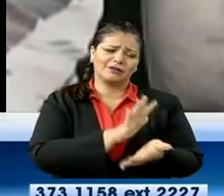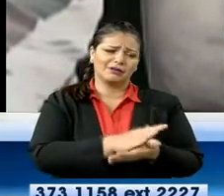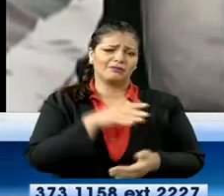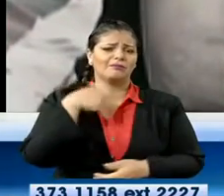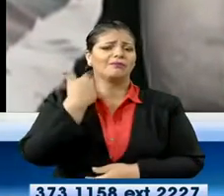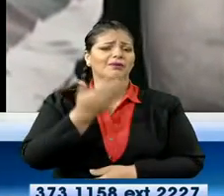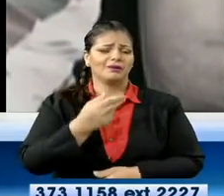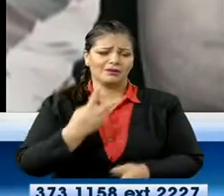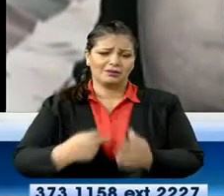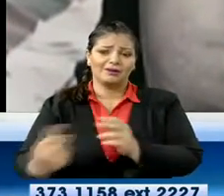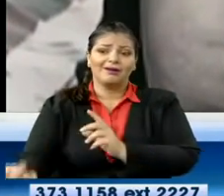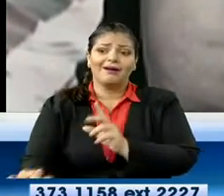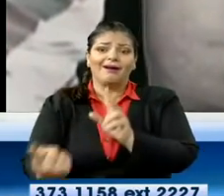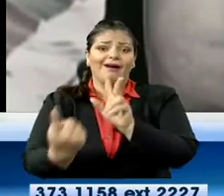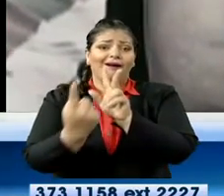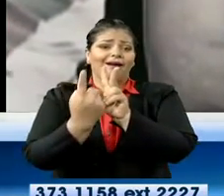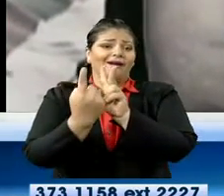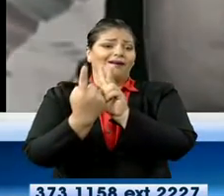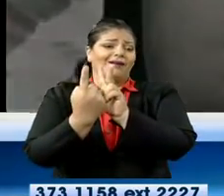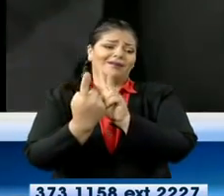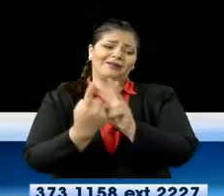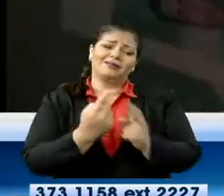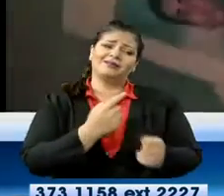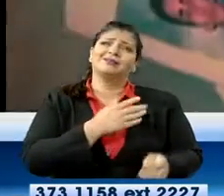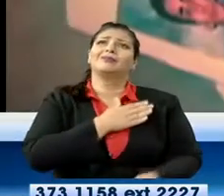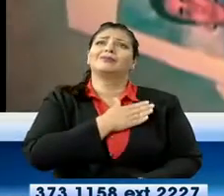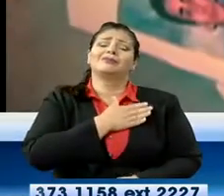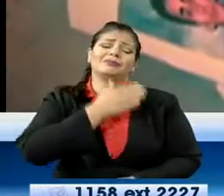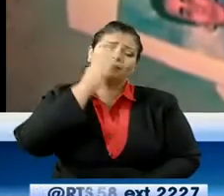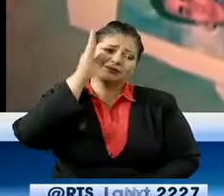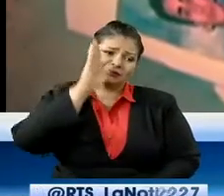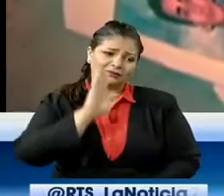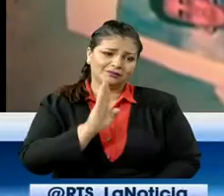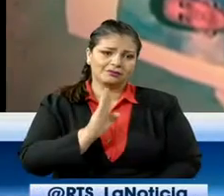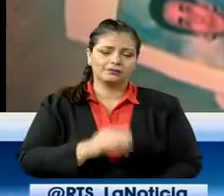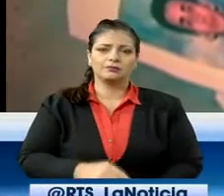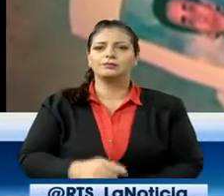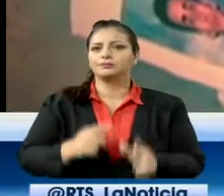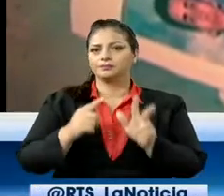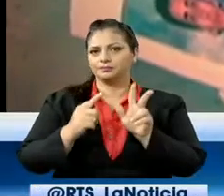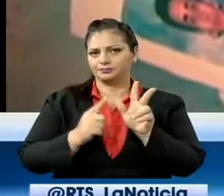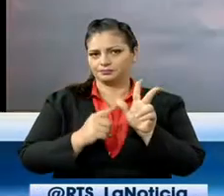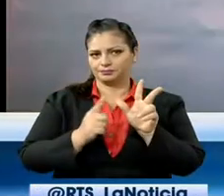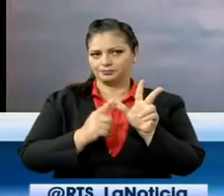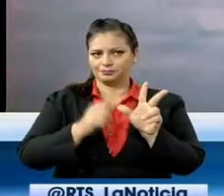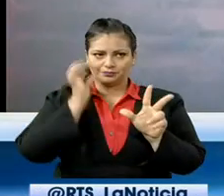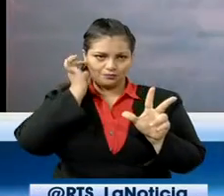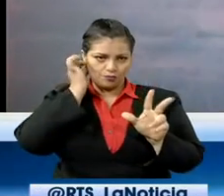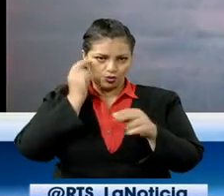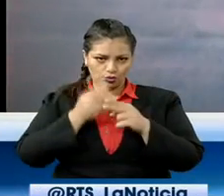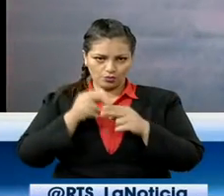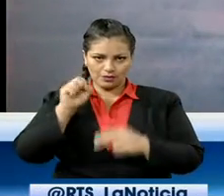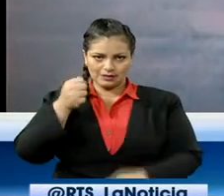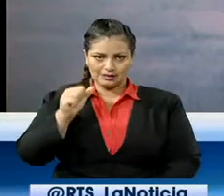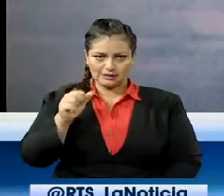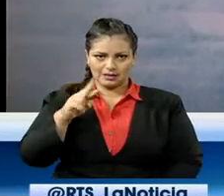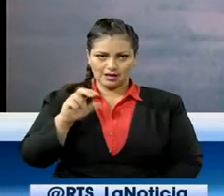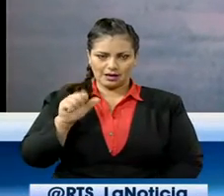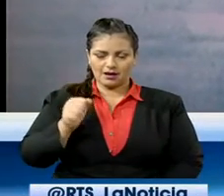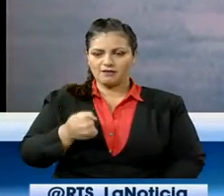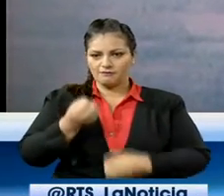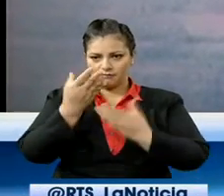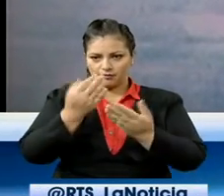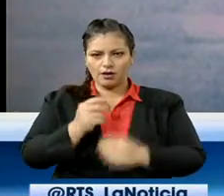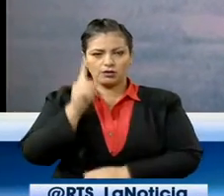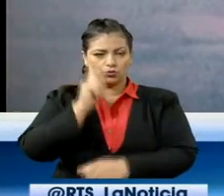nuestro hijo. Con la ayuda de Dios, ten fe. En el caso de doña Sara, asegura que el 2 de febrero del 2015,